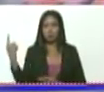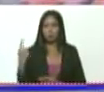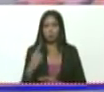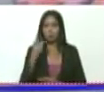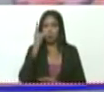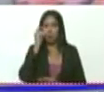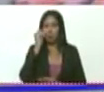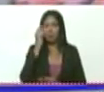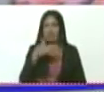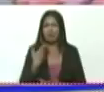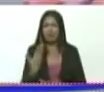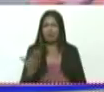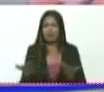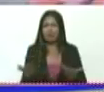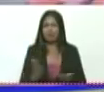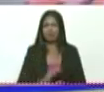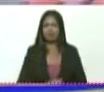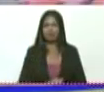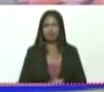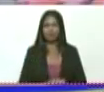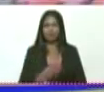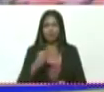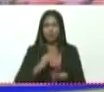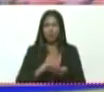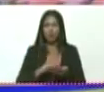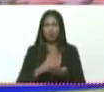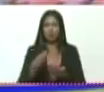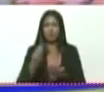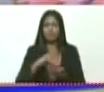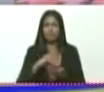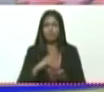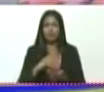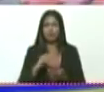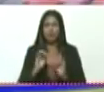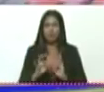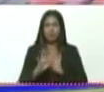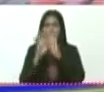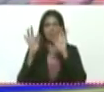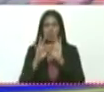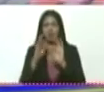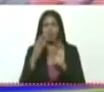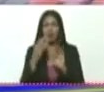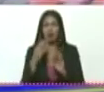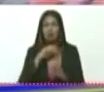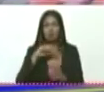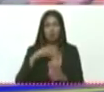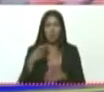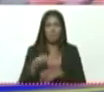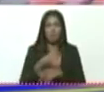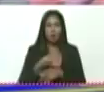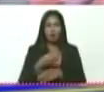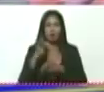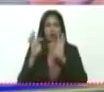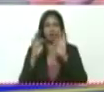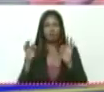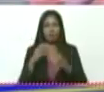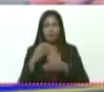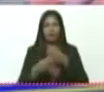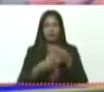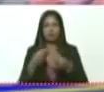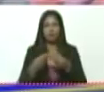fascistas y le hemos puesto los ganchos y estamos buscando y estamos capturando a uno por